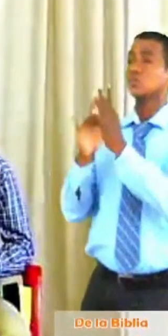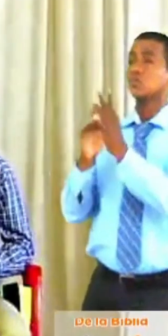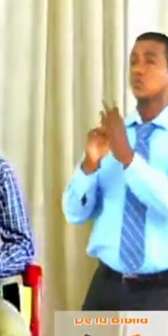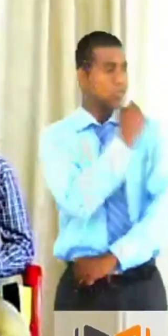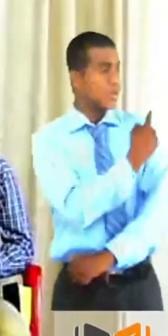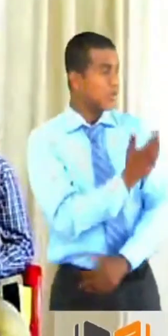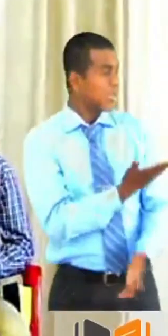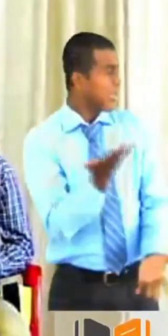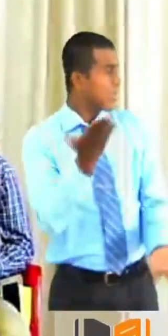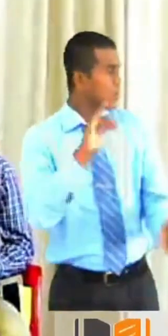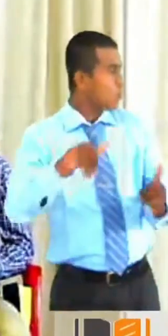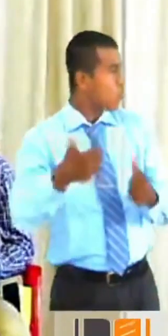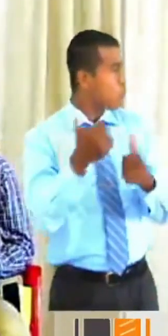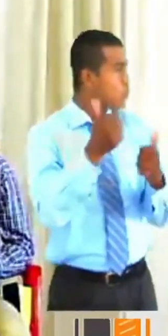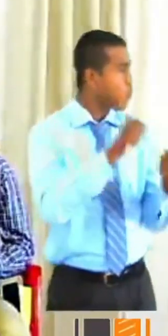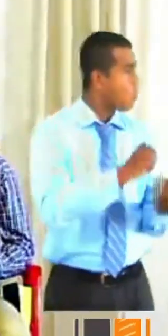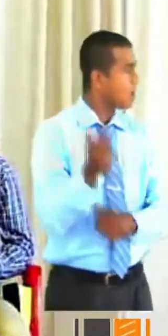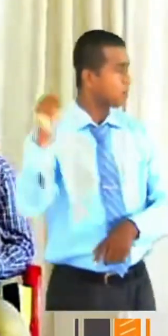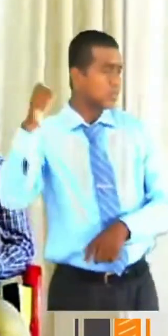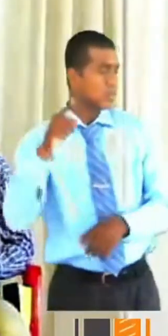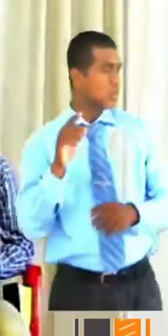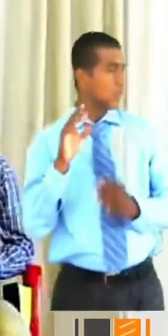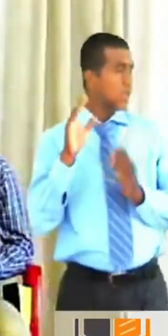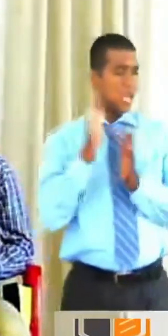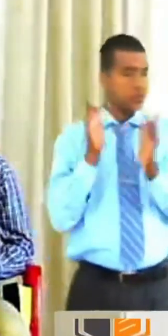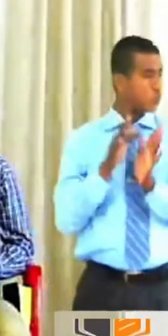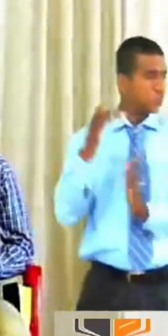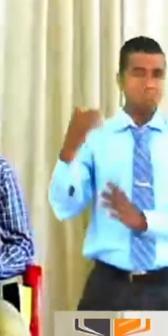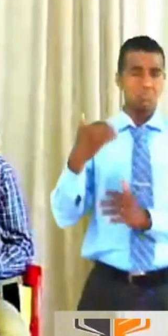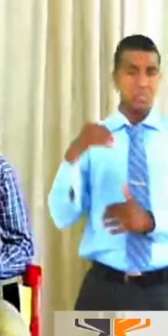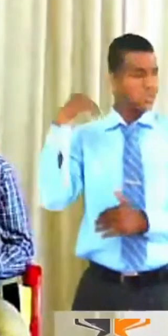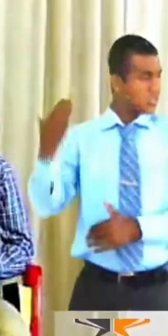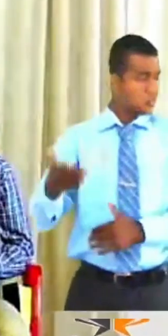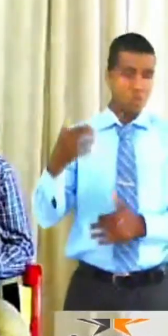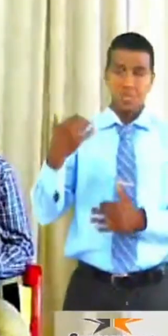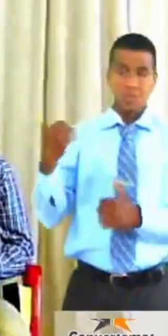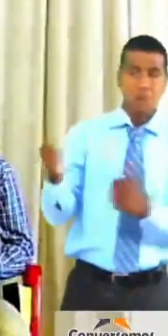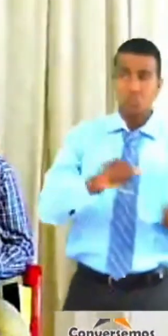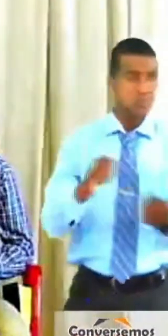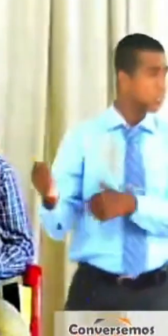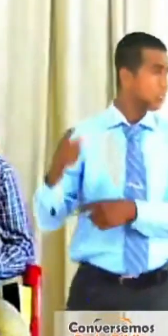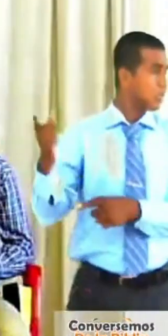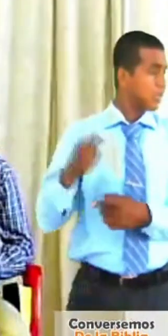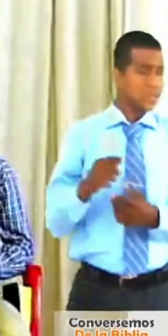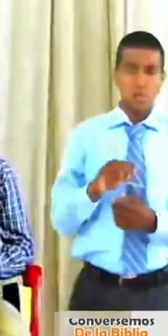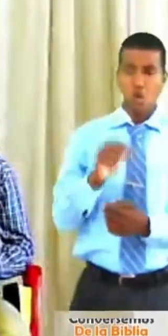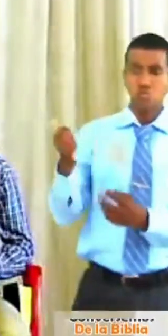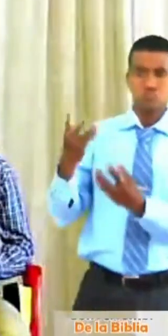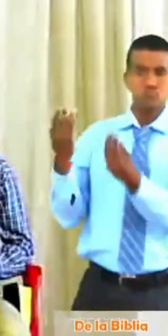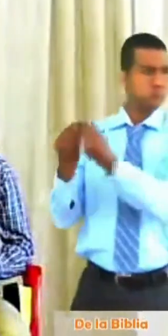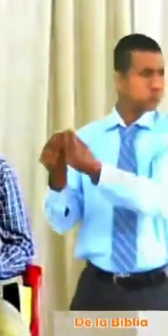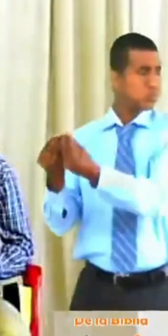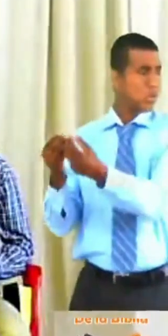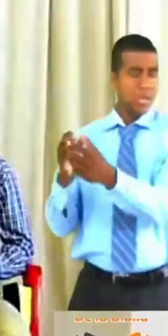oye, Juan, mira, Jesús vino después y ya va creciendo, ya bautiza más que tú, ya te sigue más a ti, ya quieren escucharte a